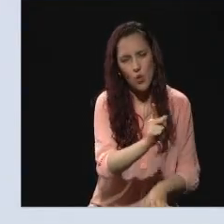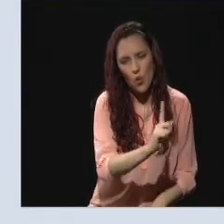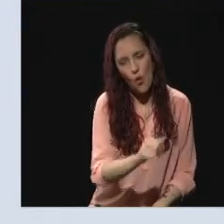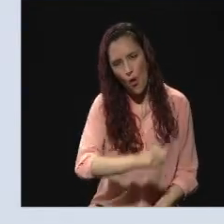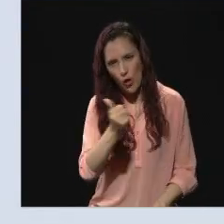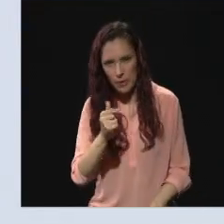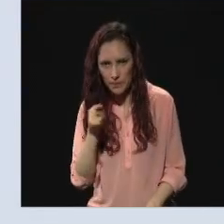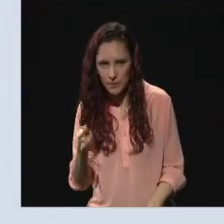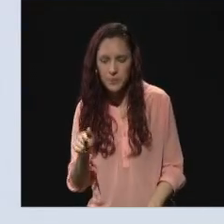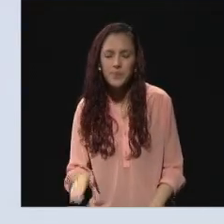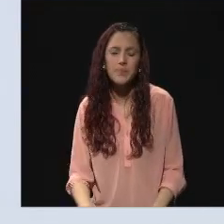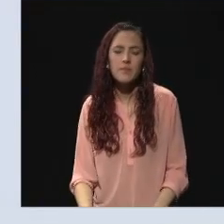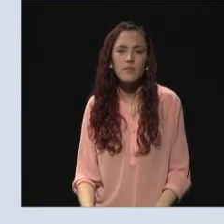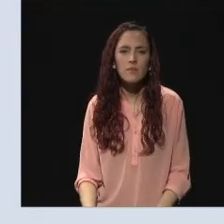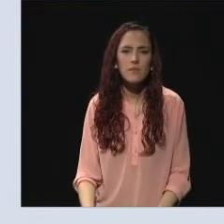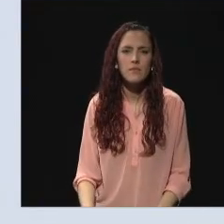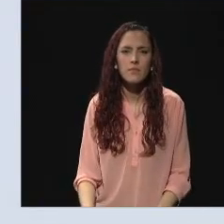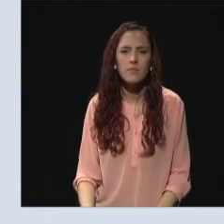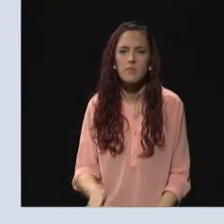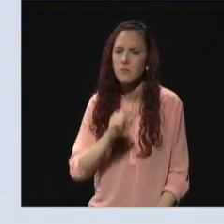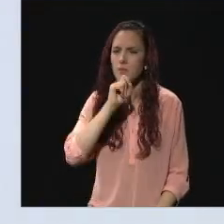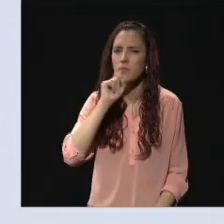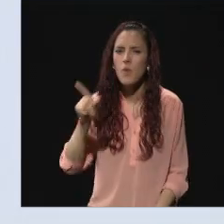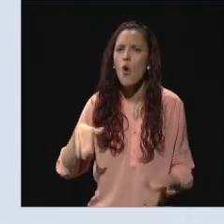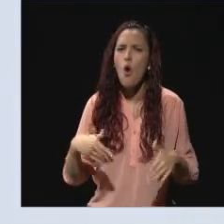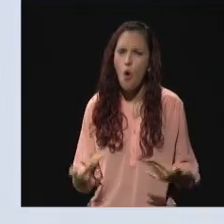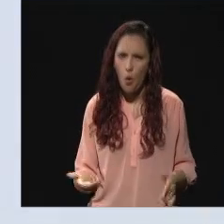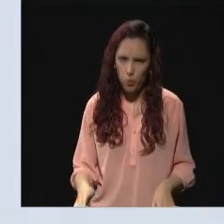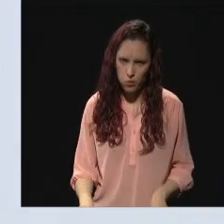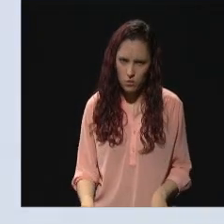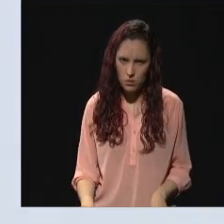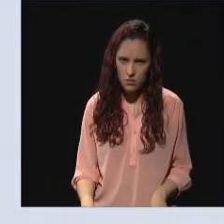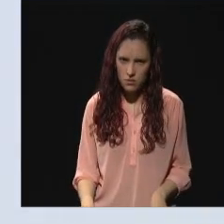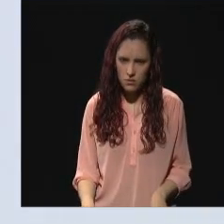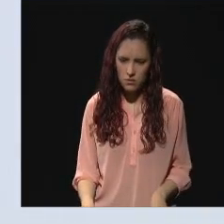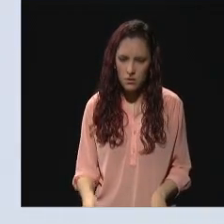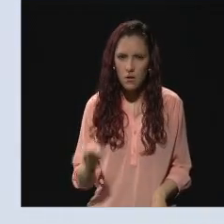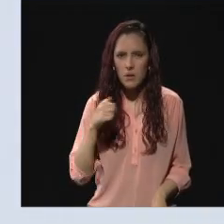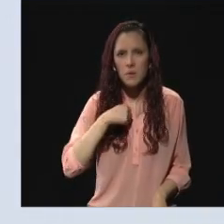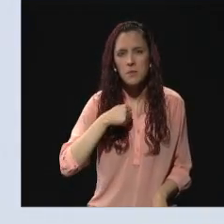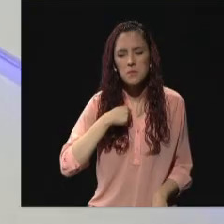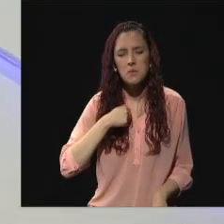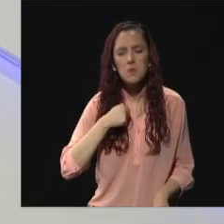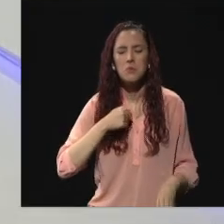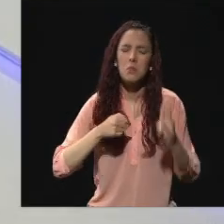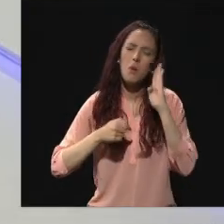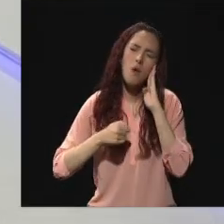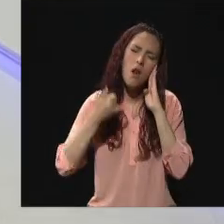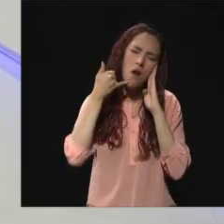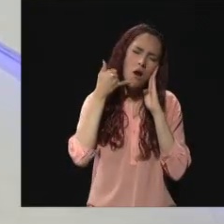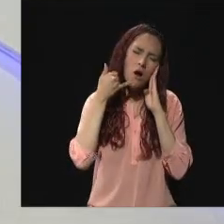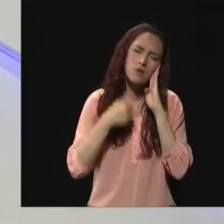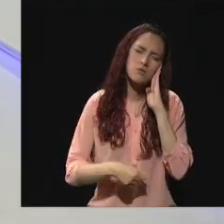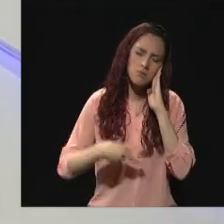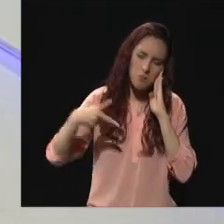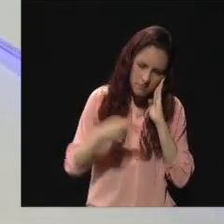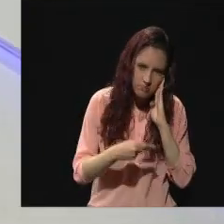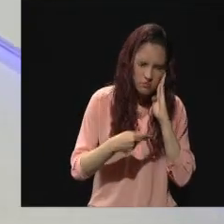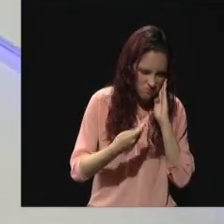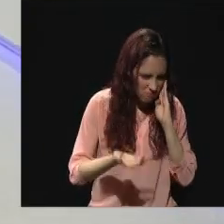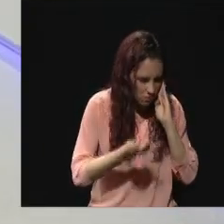dice cómo se le garantiza al usuario la reposición sobre la caída de llamadas bueno